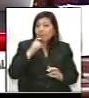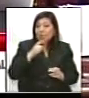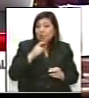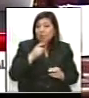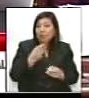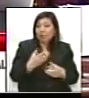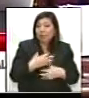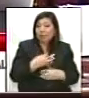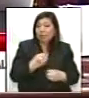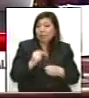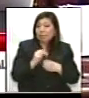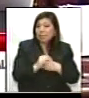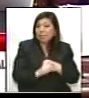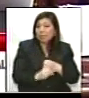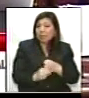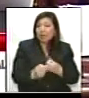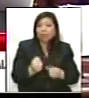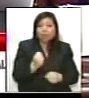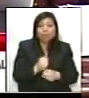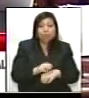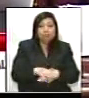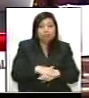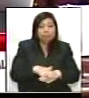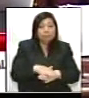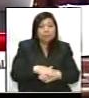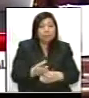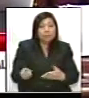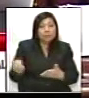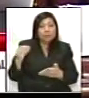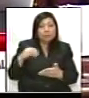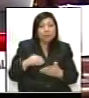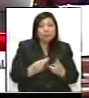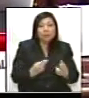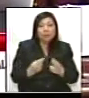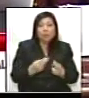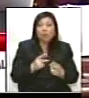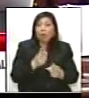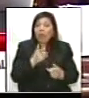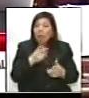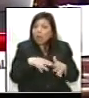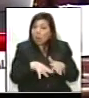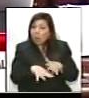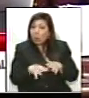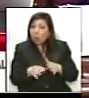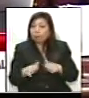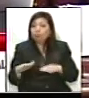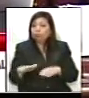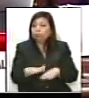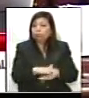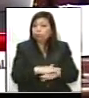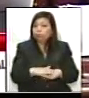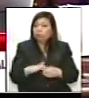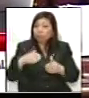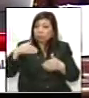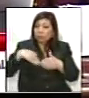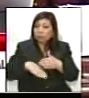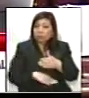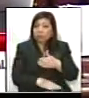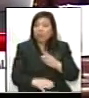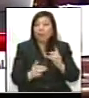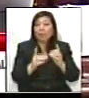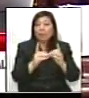interés nacional la elaboración de un estudio integral de los recursos hídricos superficiales y subterráneos del